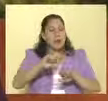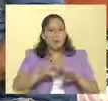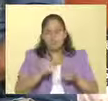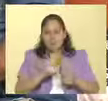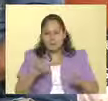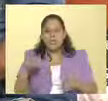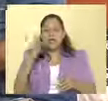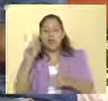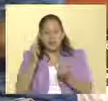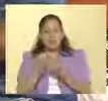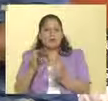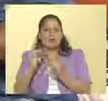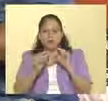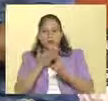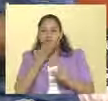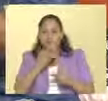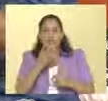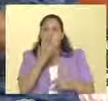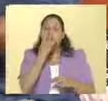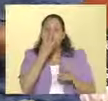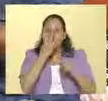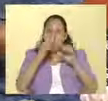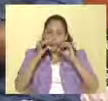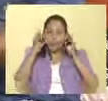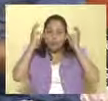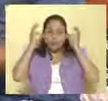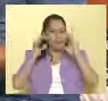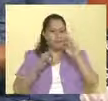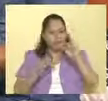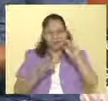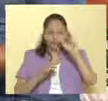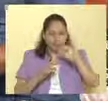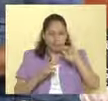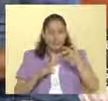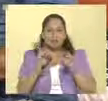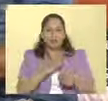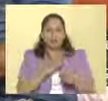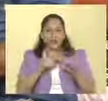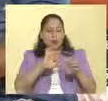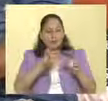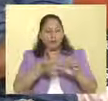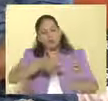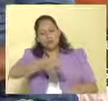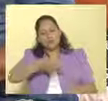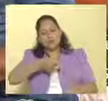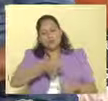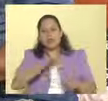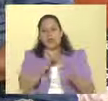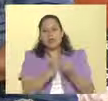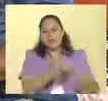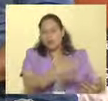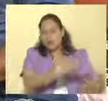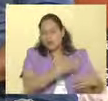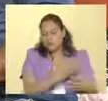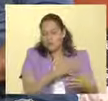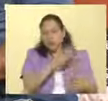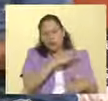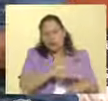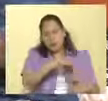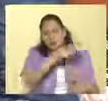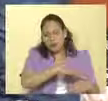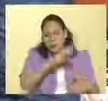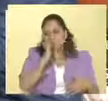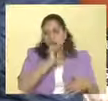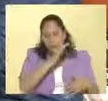nada. El gato se acostumbra. Y el bozal no. El bozal, entonces, yo no lo recomiendo. A lo mejor nada más es mejor una correa o incluso de verdad teniéndolo llevándolo así, cargando, y siempre insisto, calmándolo,